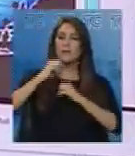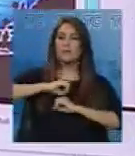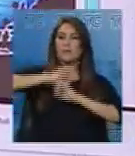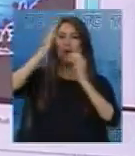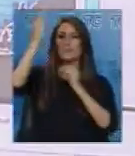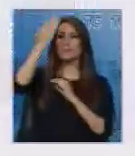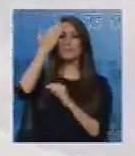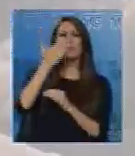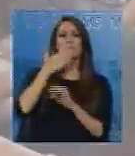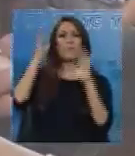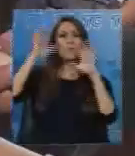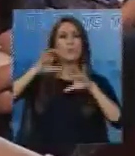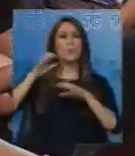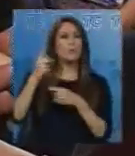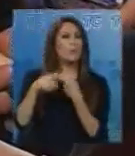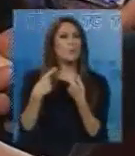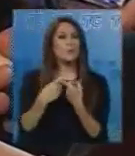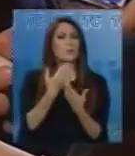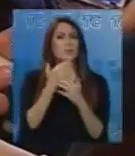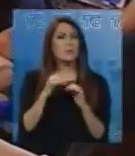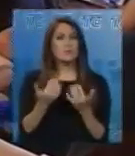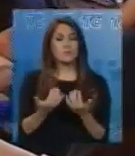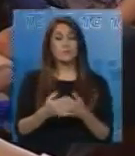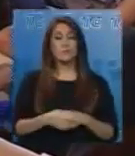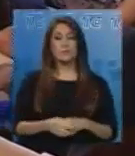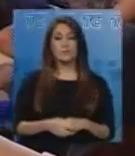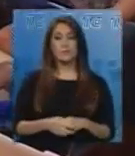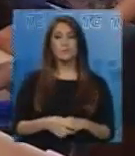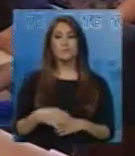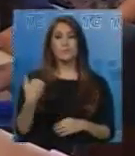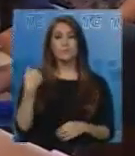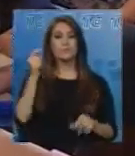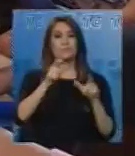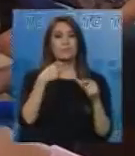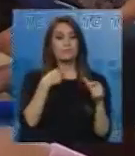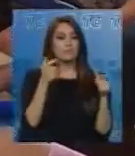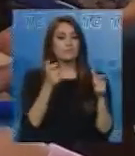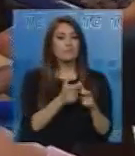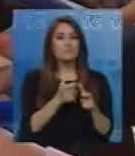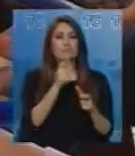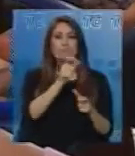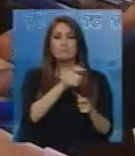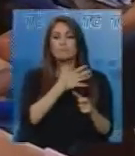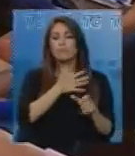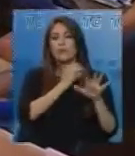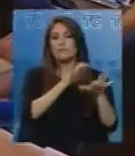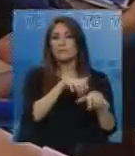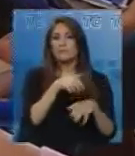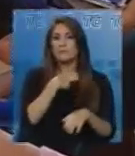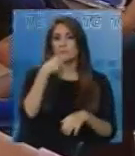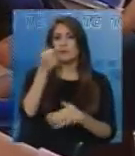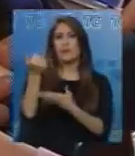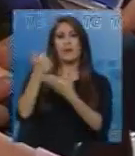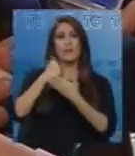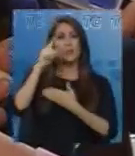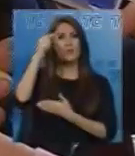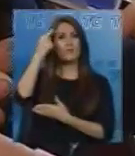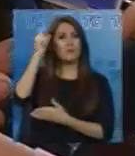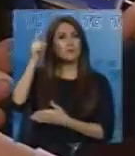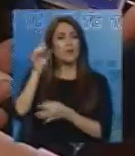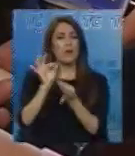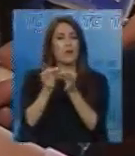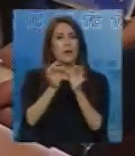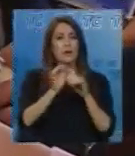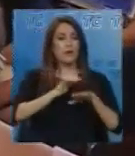impacto de las lluvias. Especialmente, como le digo, habemos muchos pequeños cañicultores que necesitamos la ayuda, como el mantenimiento